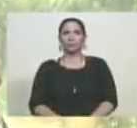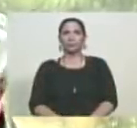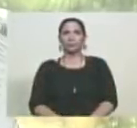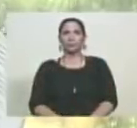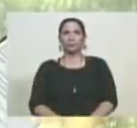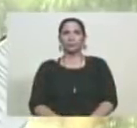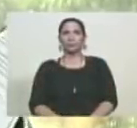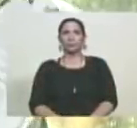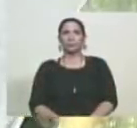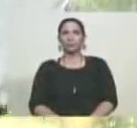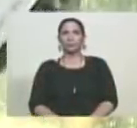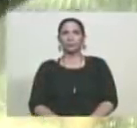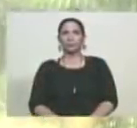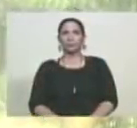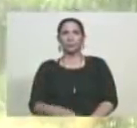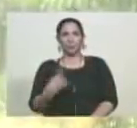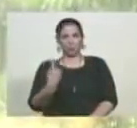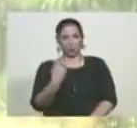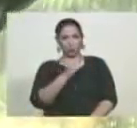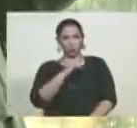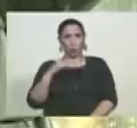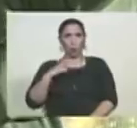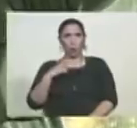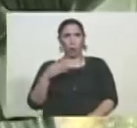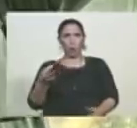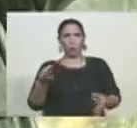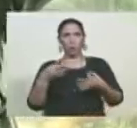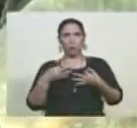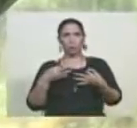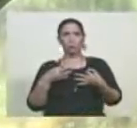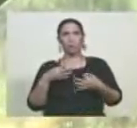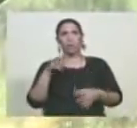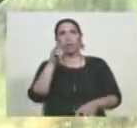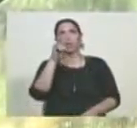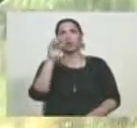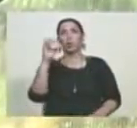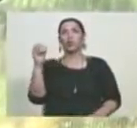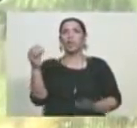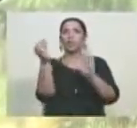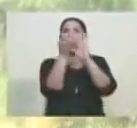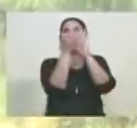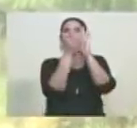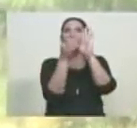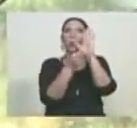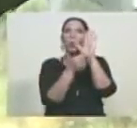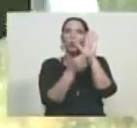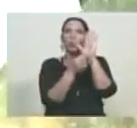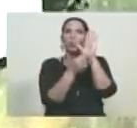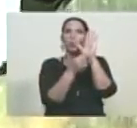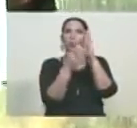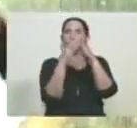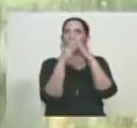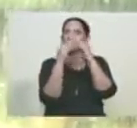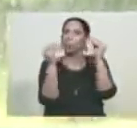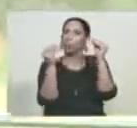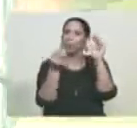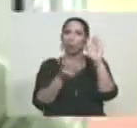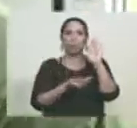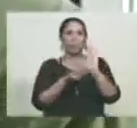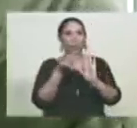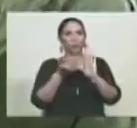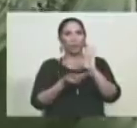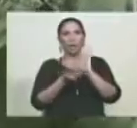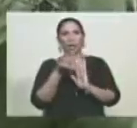Y para no agarrar esto para mí solo, hay como 200 puntos, todos importantes.